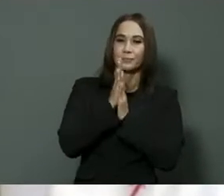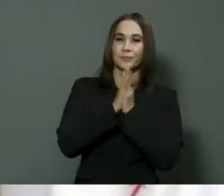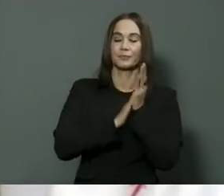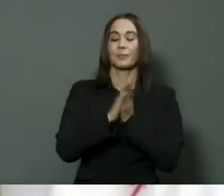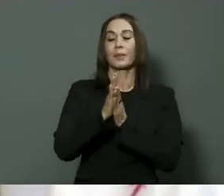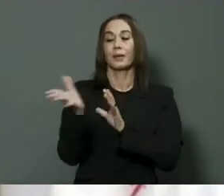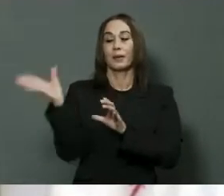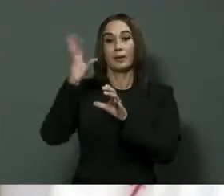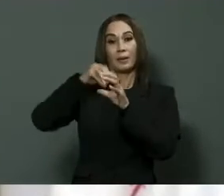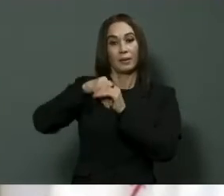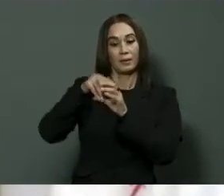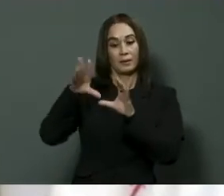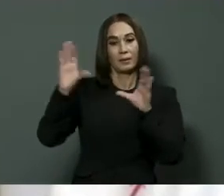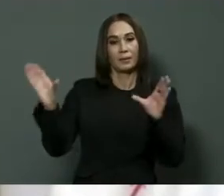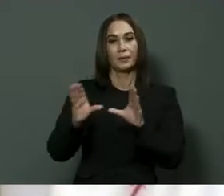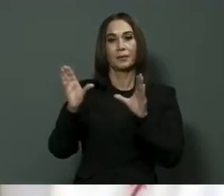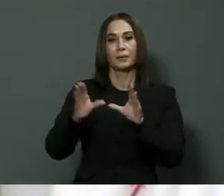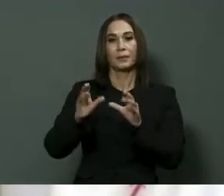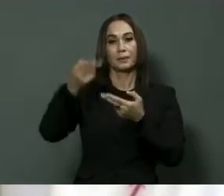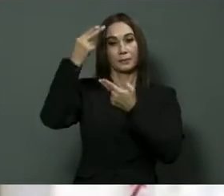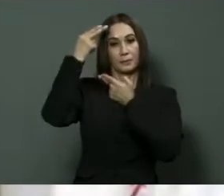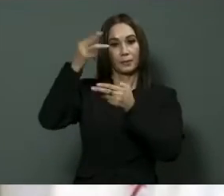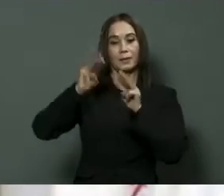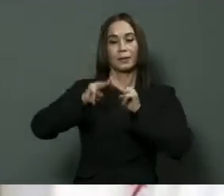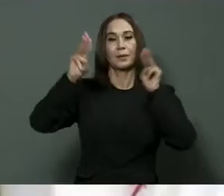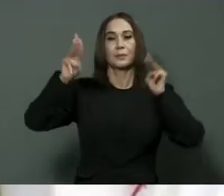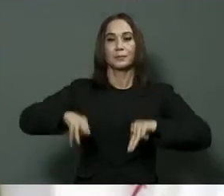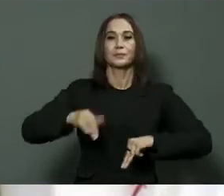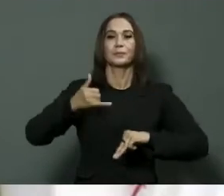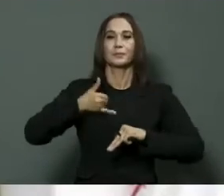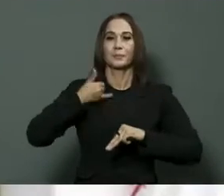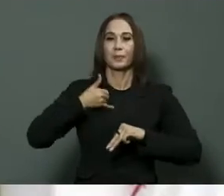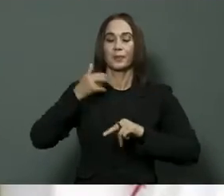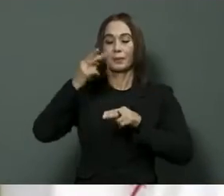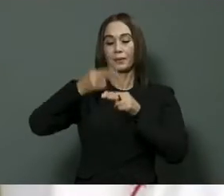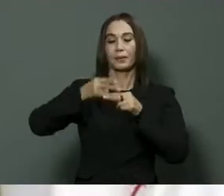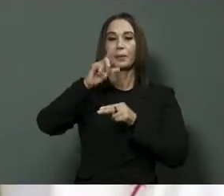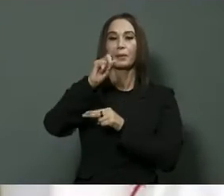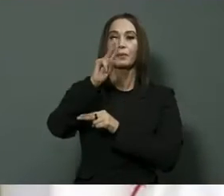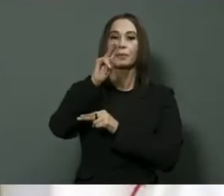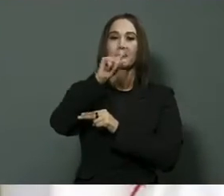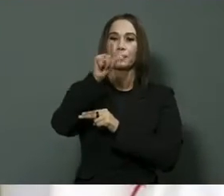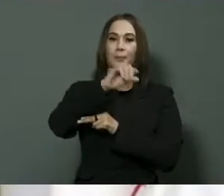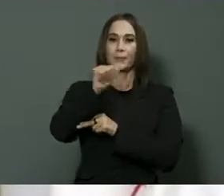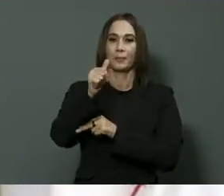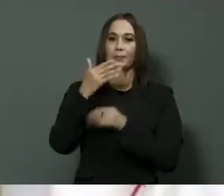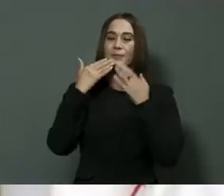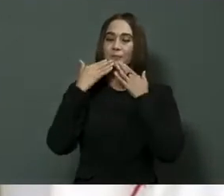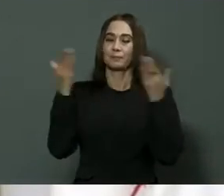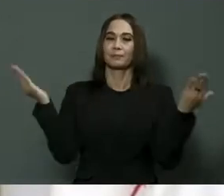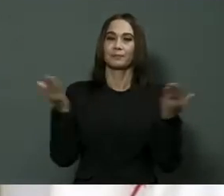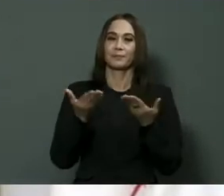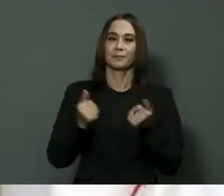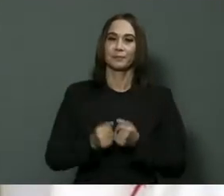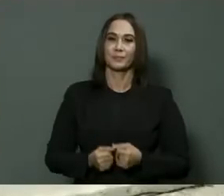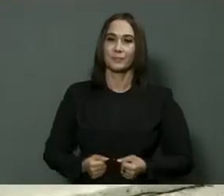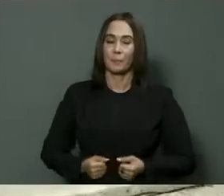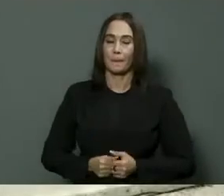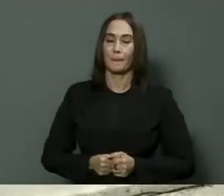que se ha integrado a esta actividad la honorable ministra de la Juventud, Luz del Alba Jiménez. Gracias por estar.